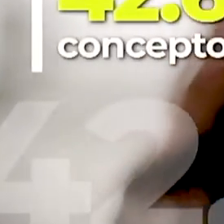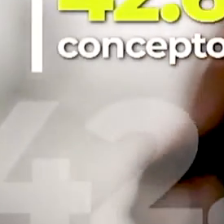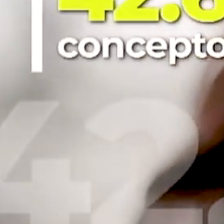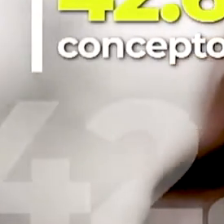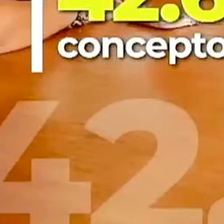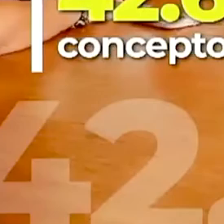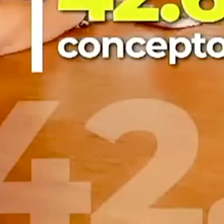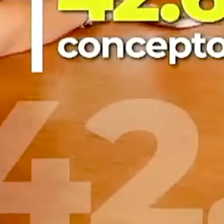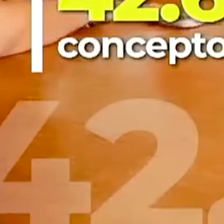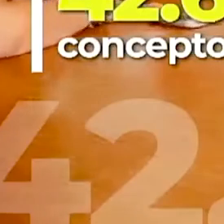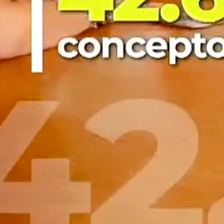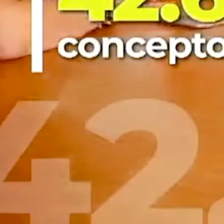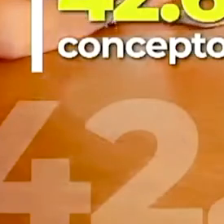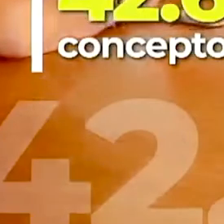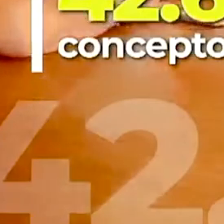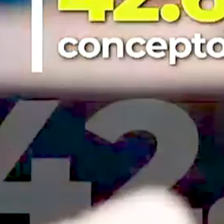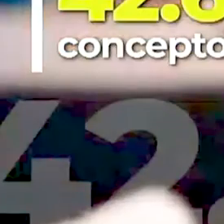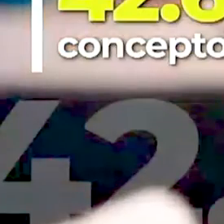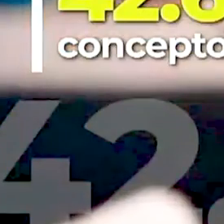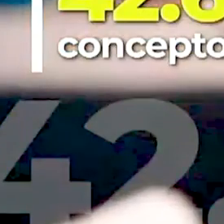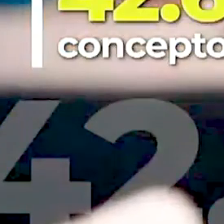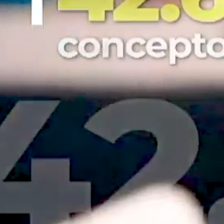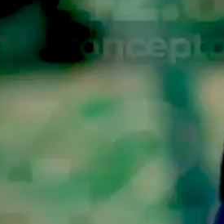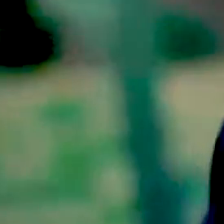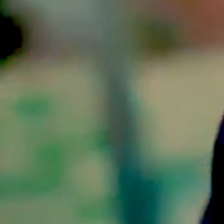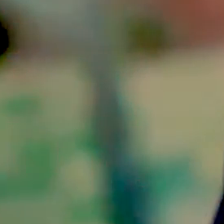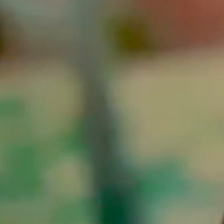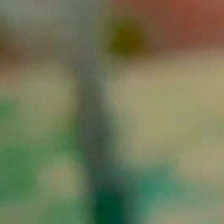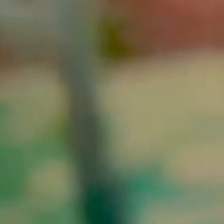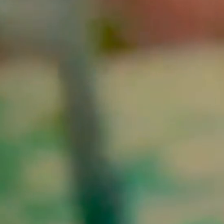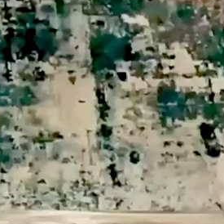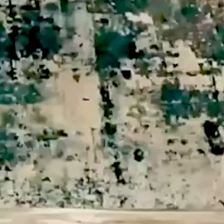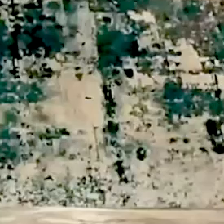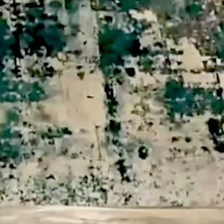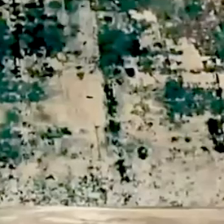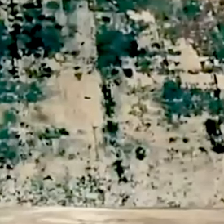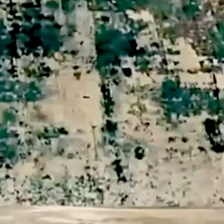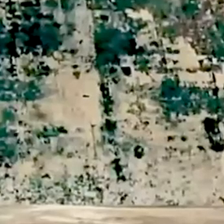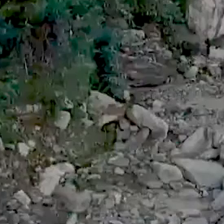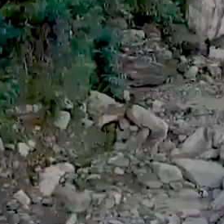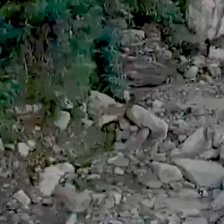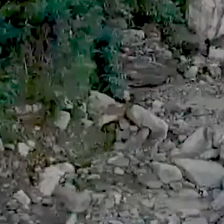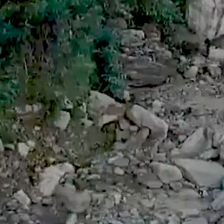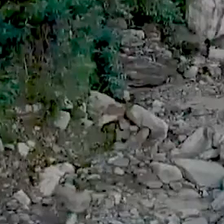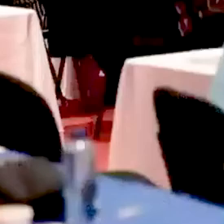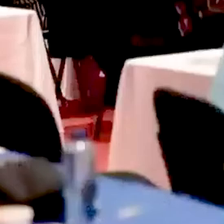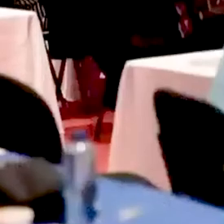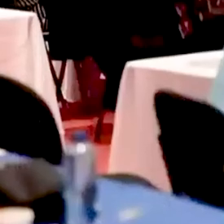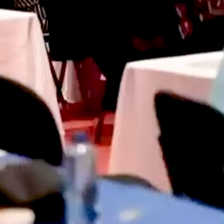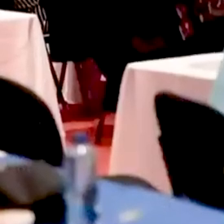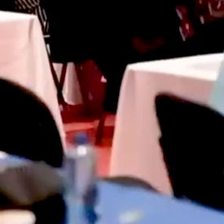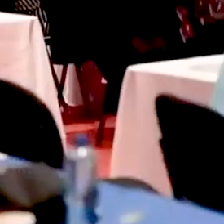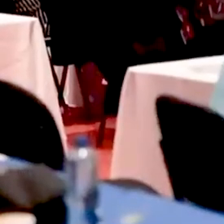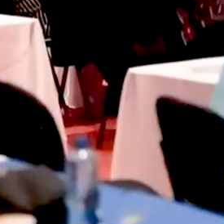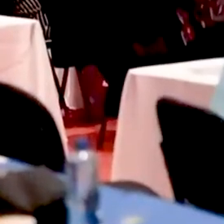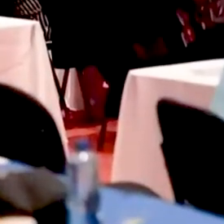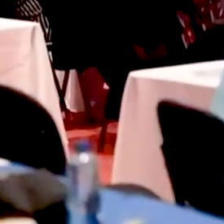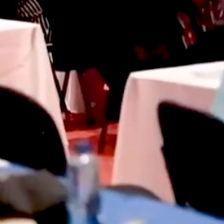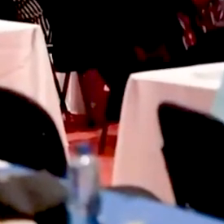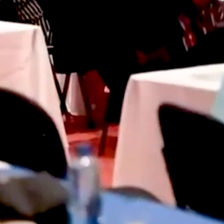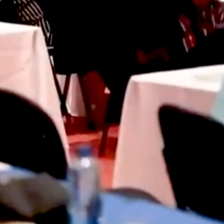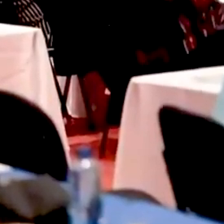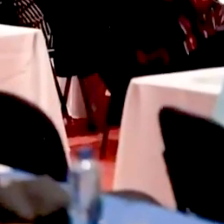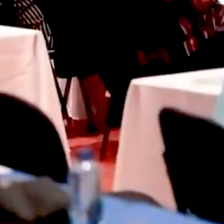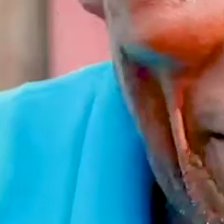Emitió 42.600 conceptos en procesos que adelantaron las autoridades judiciales en el país. Me parece maravilloso